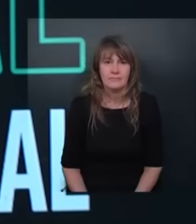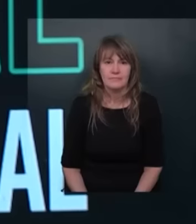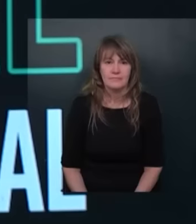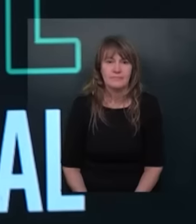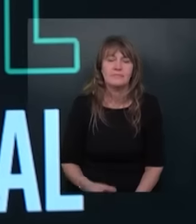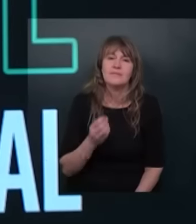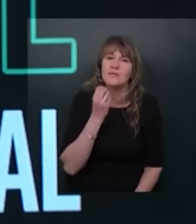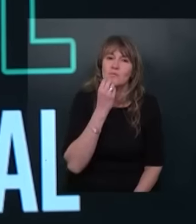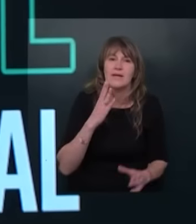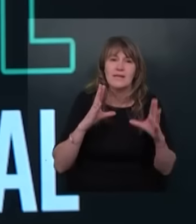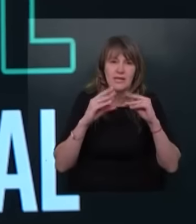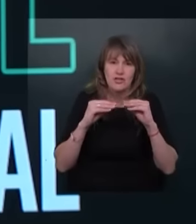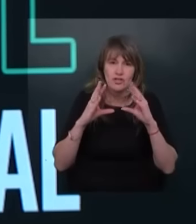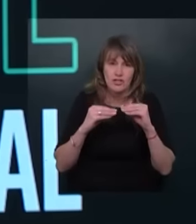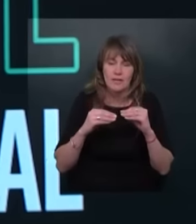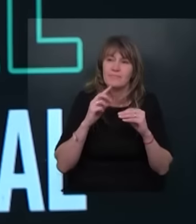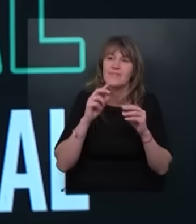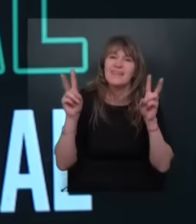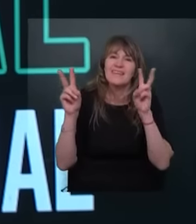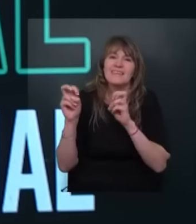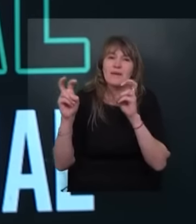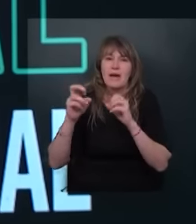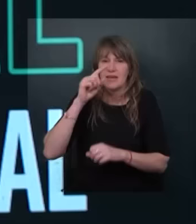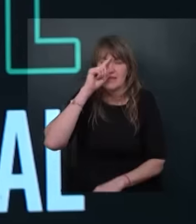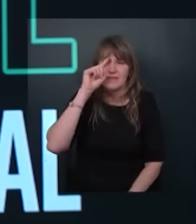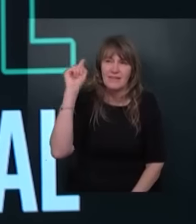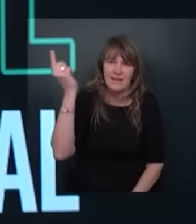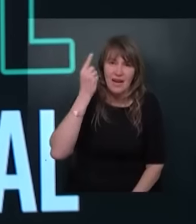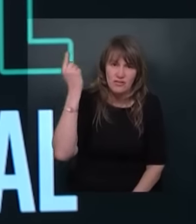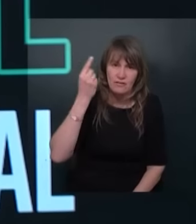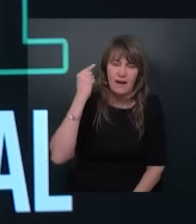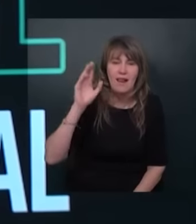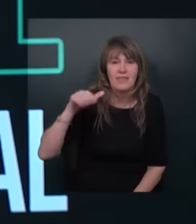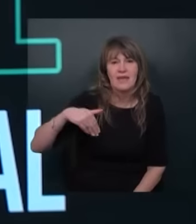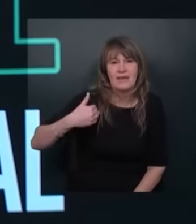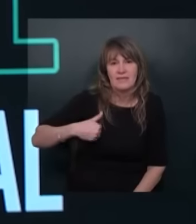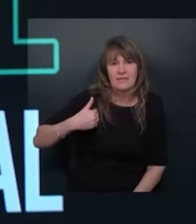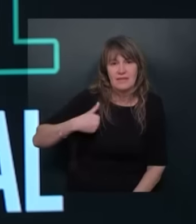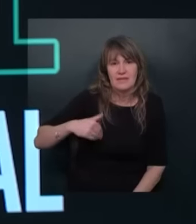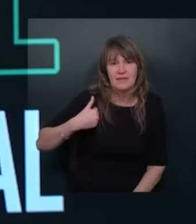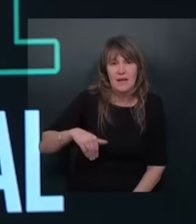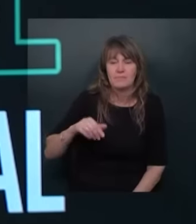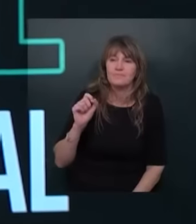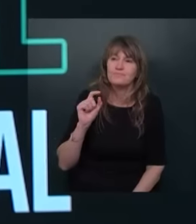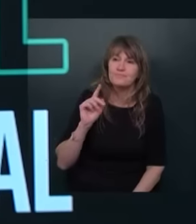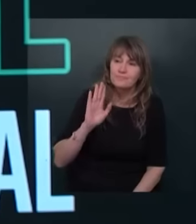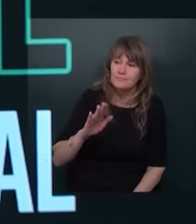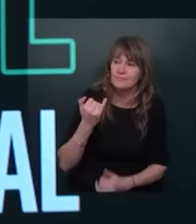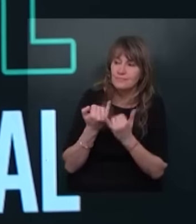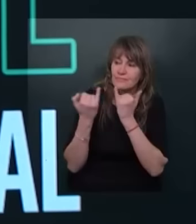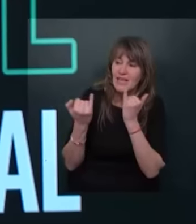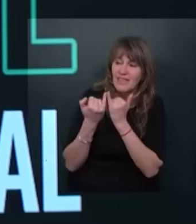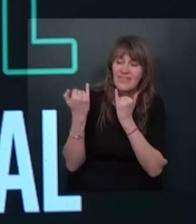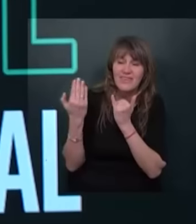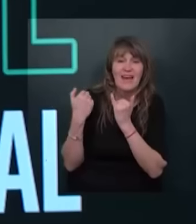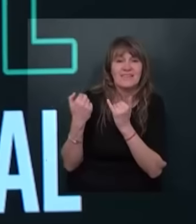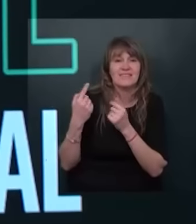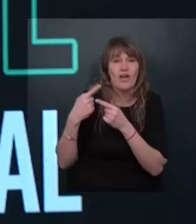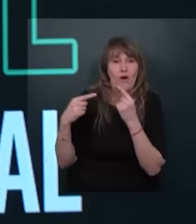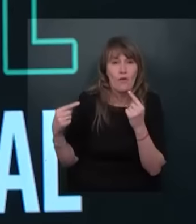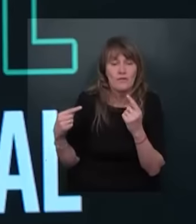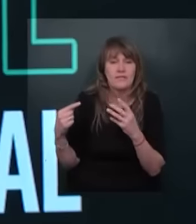Qué tal Buenas noches abrimos el capítulo internacional y lo hacemos en Argentina como viene siendo costumbre en los últimos días a raíz de las cosas que